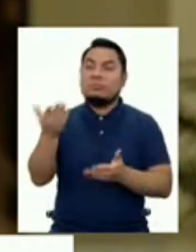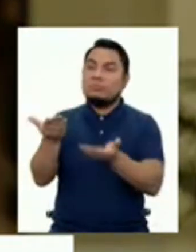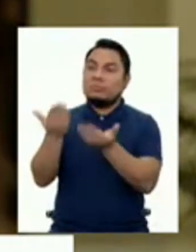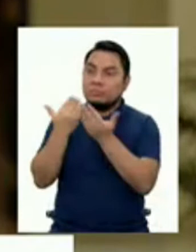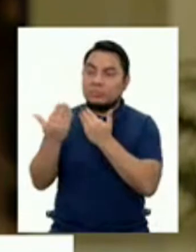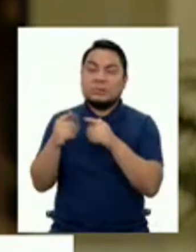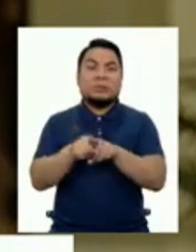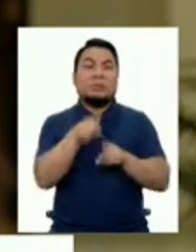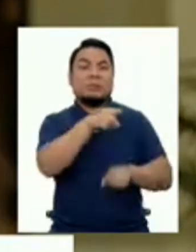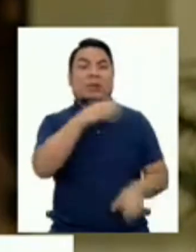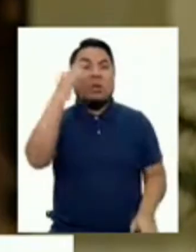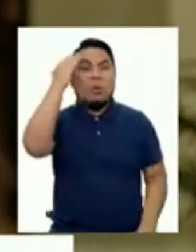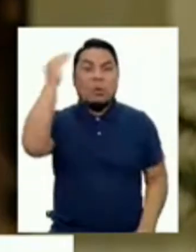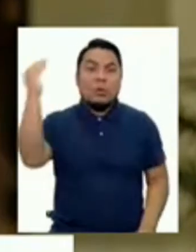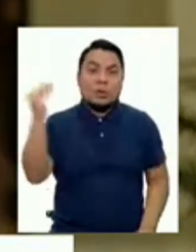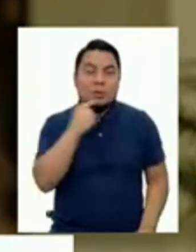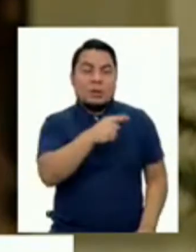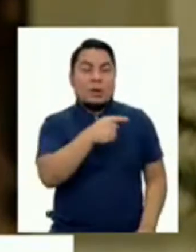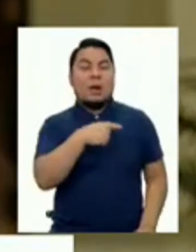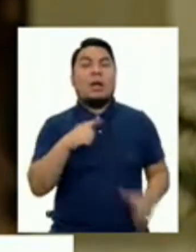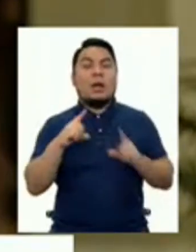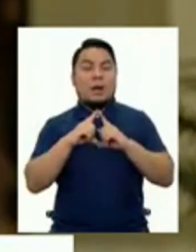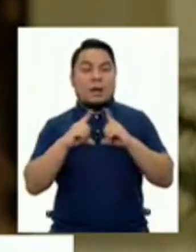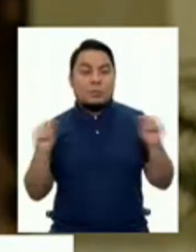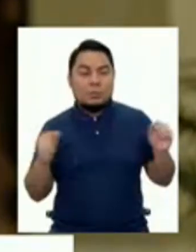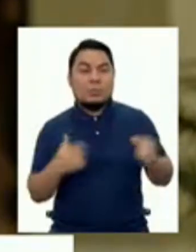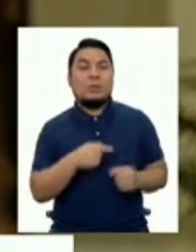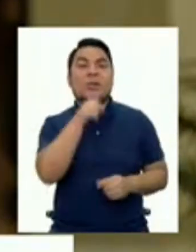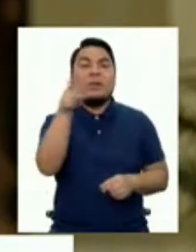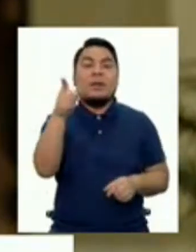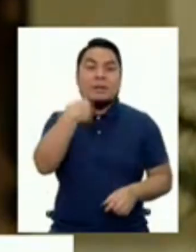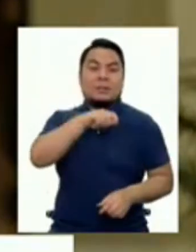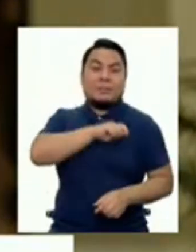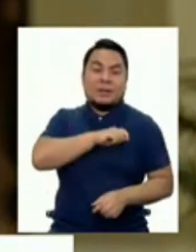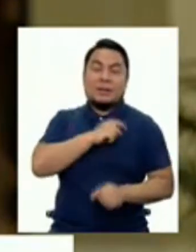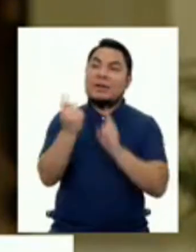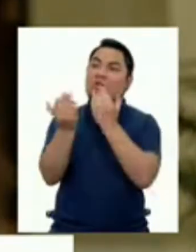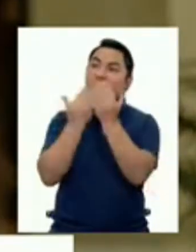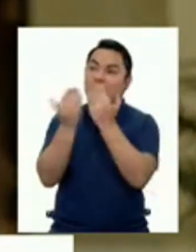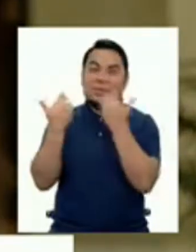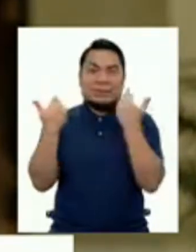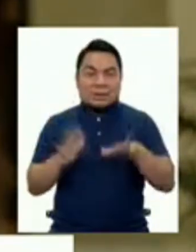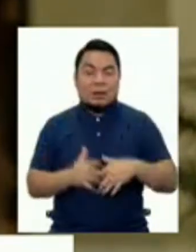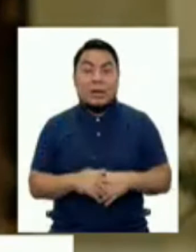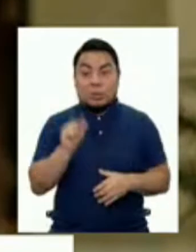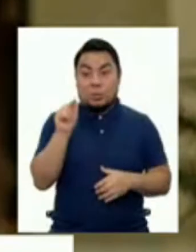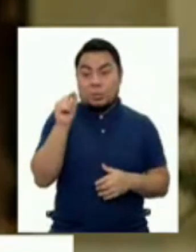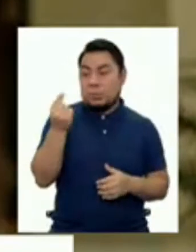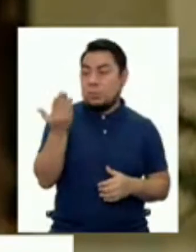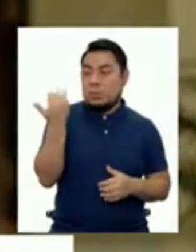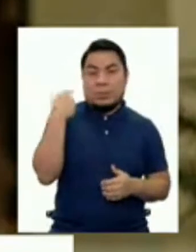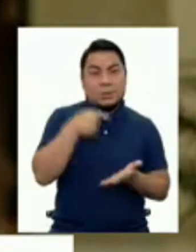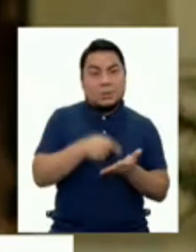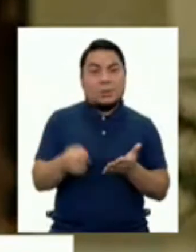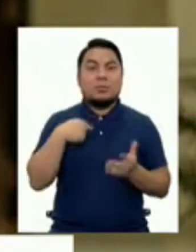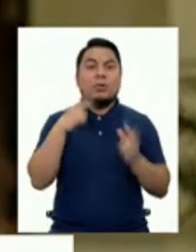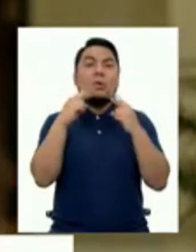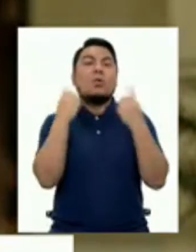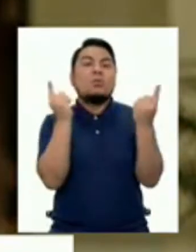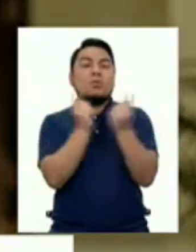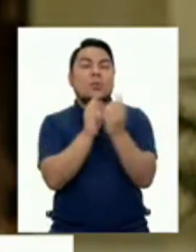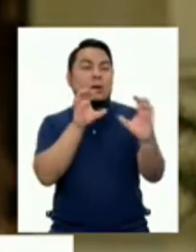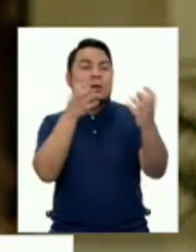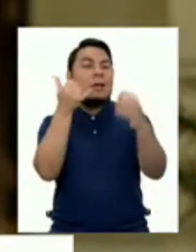del Sur, de Japón, de España, y recientemente, la última semana, tuvimos una